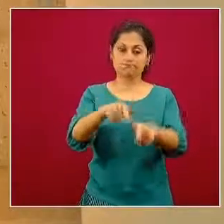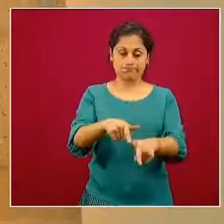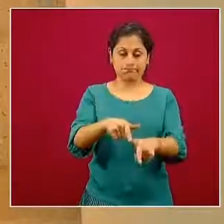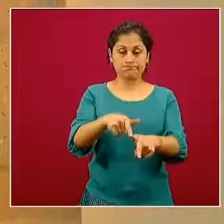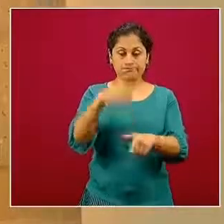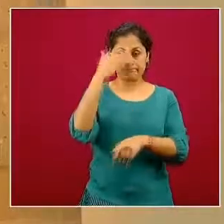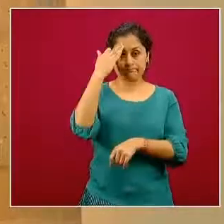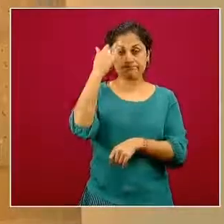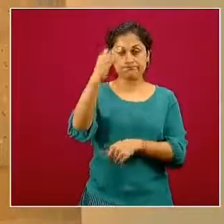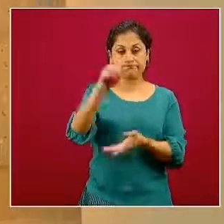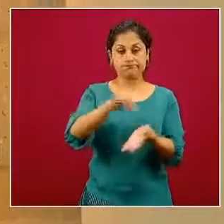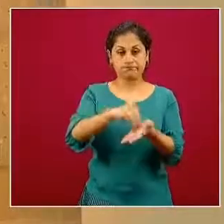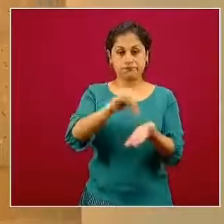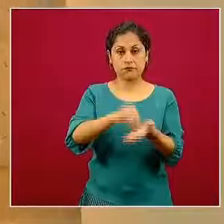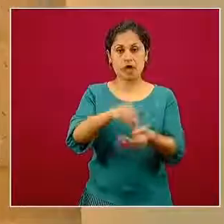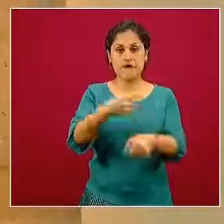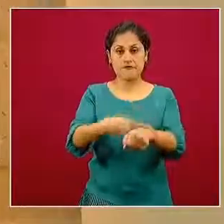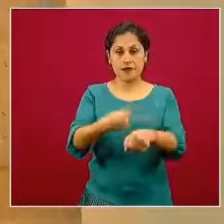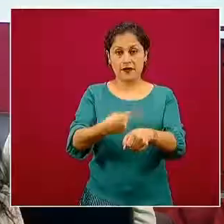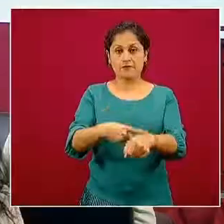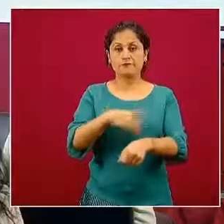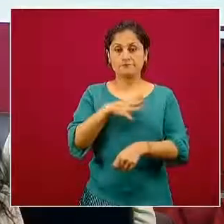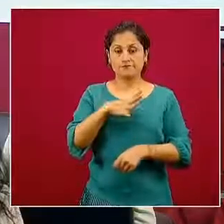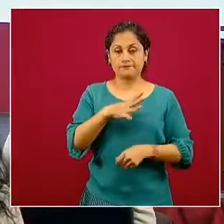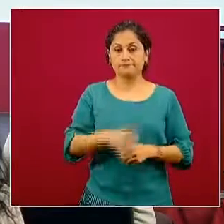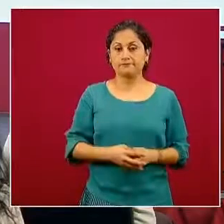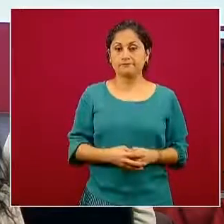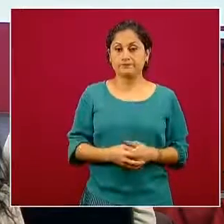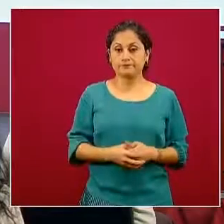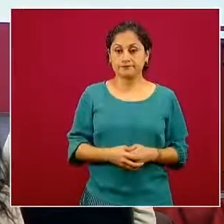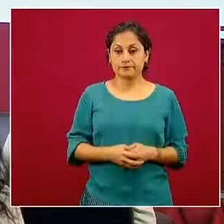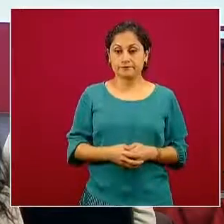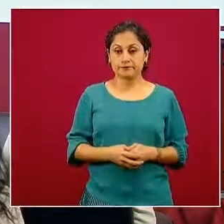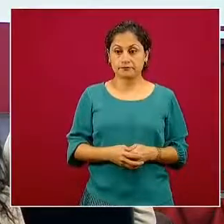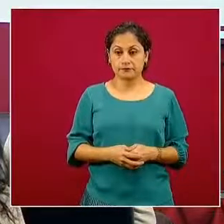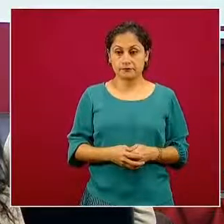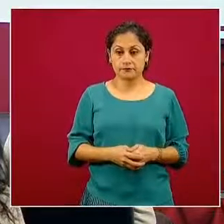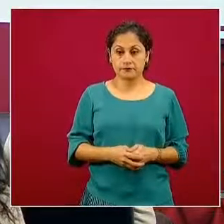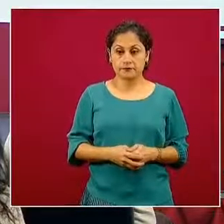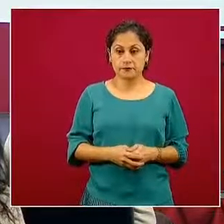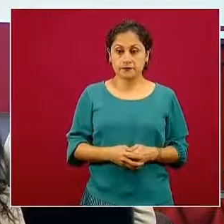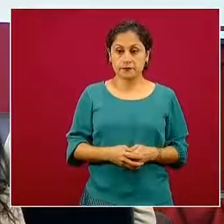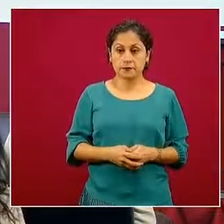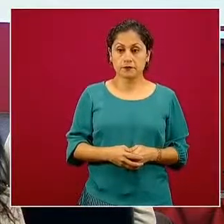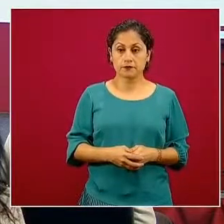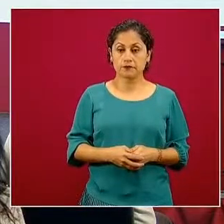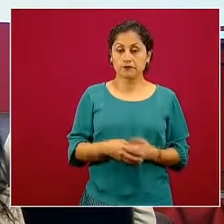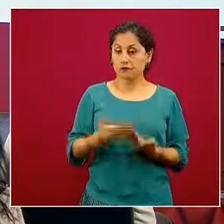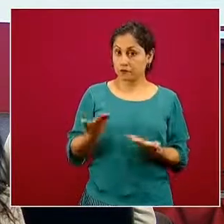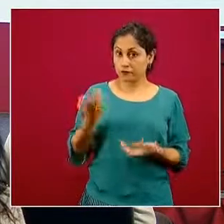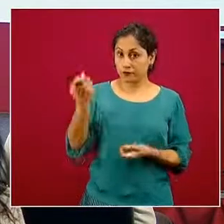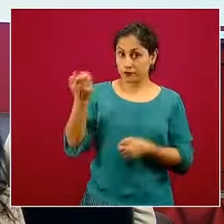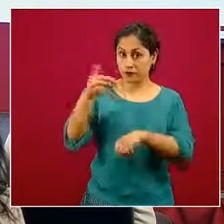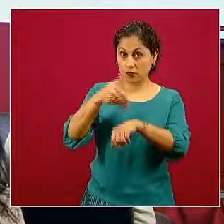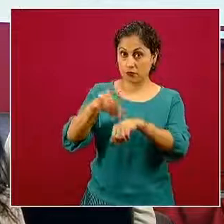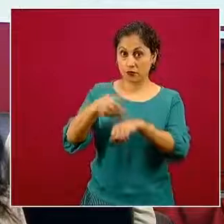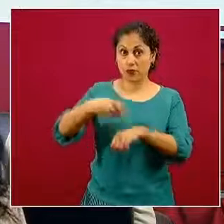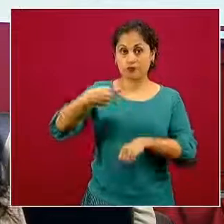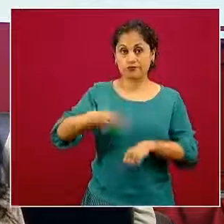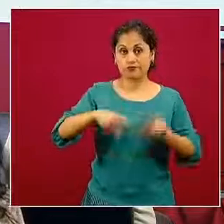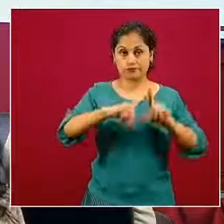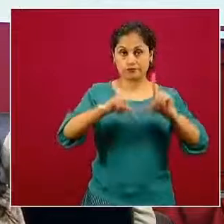se mantiene activa. Veamos la siguiente diapositiva. Son los números para la